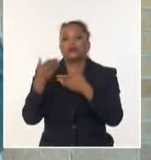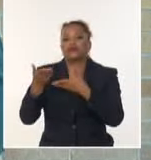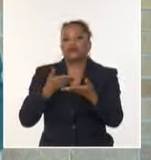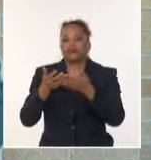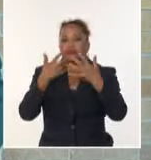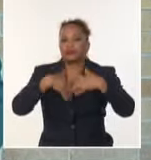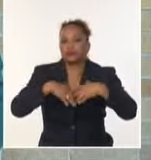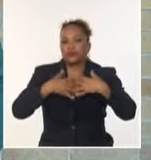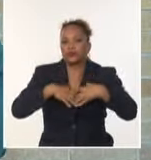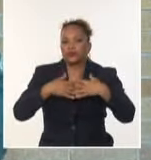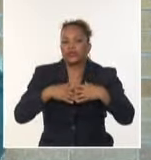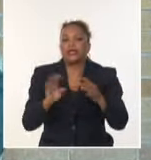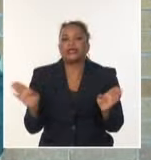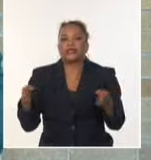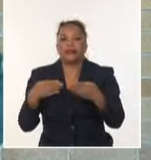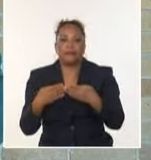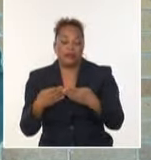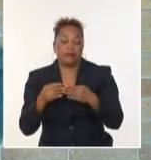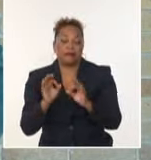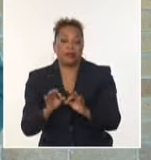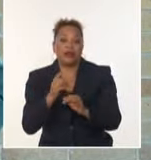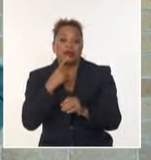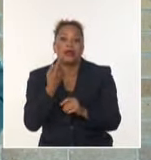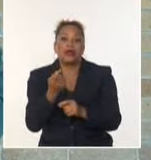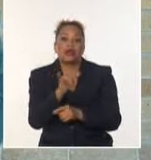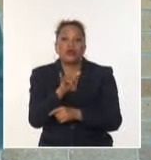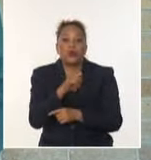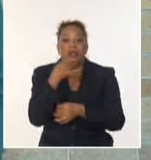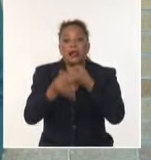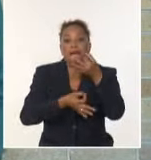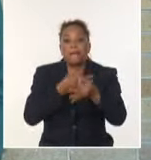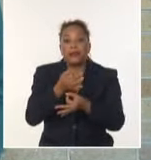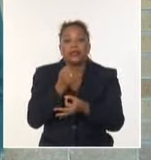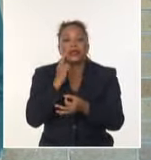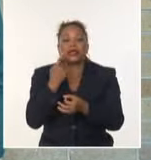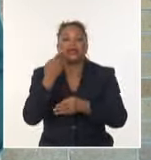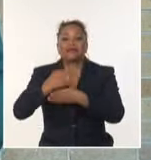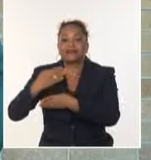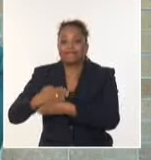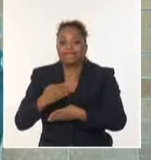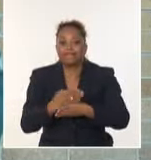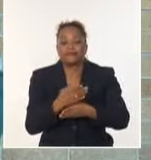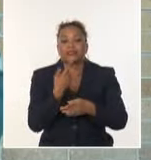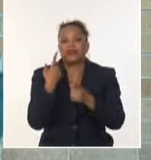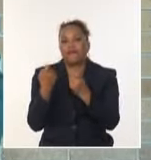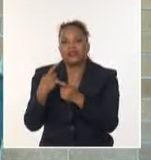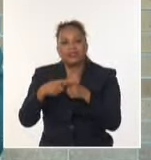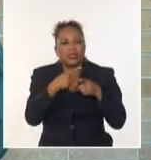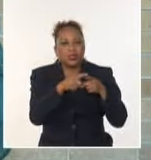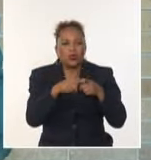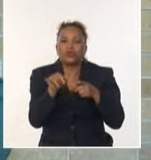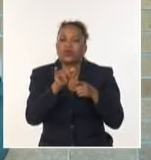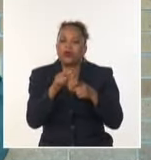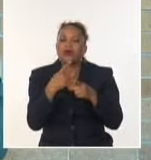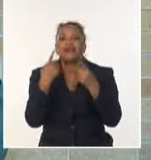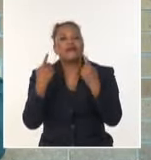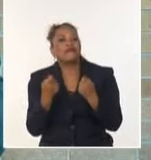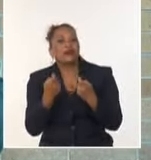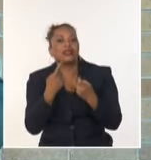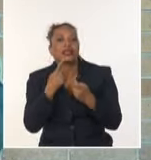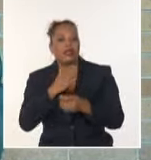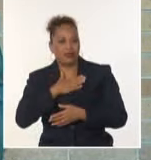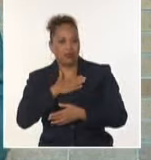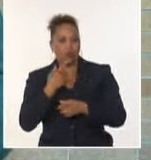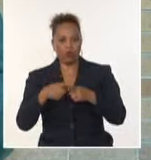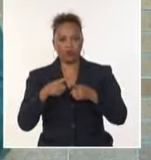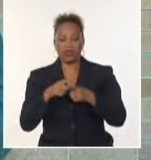Alimentaria concluye que además de las limitaciones objetivas y carencias, también existen insuficiencias propias que